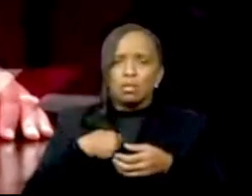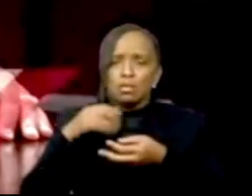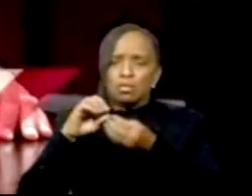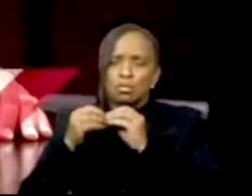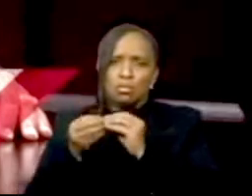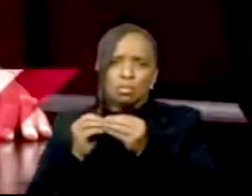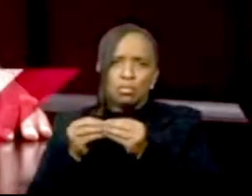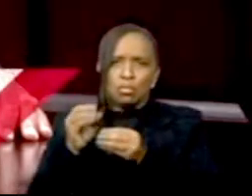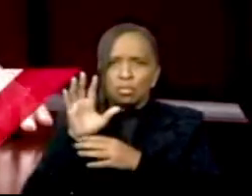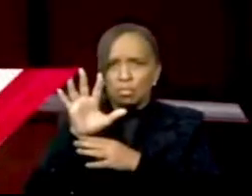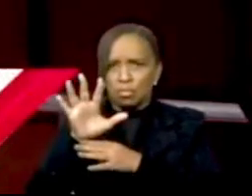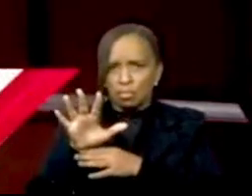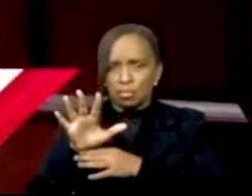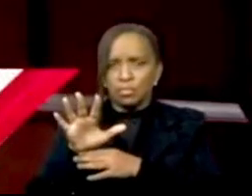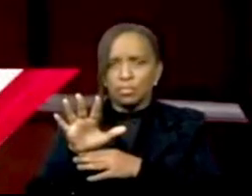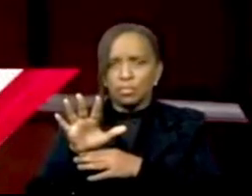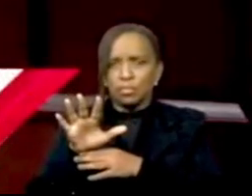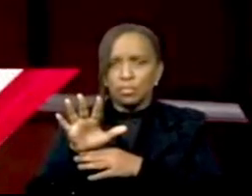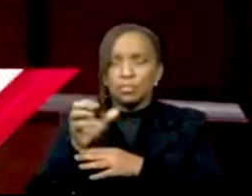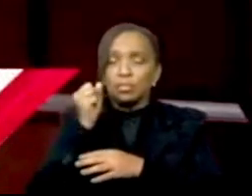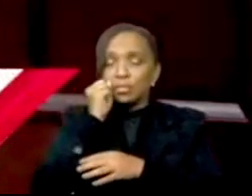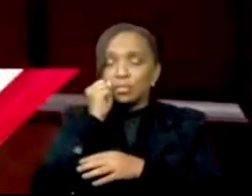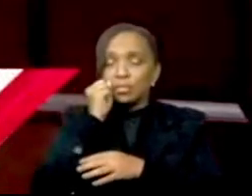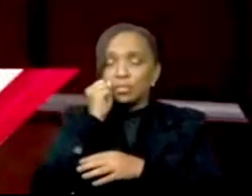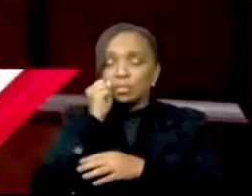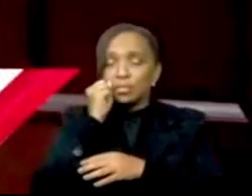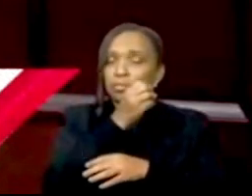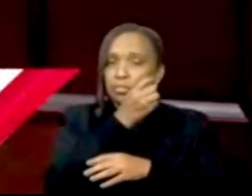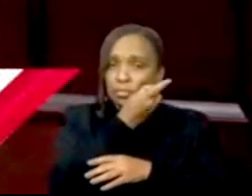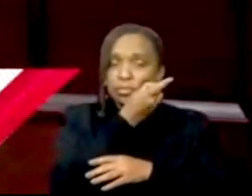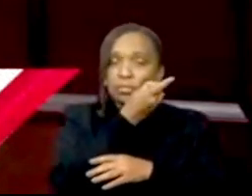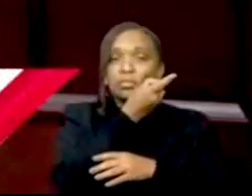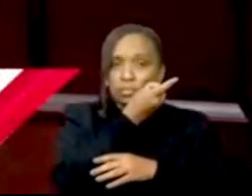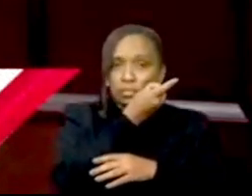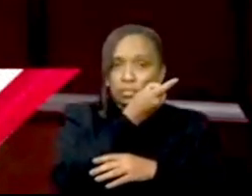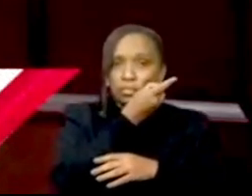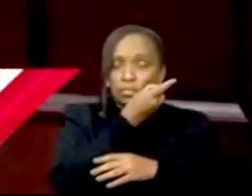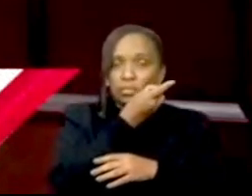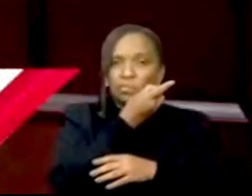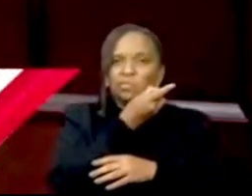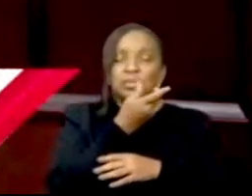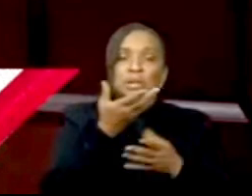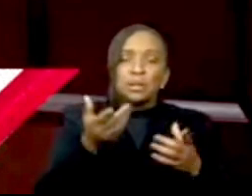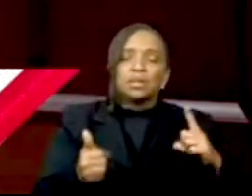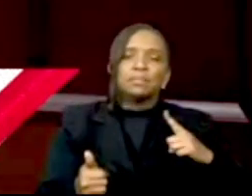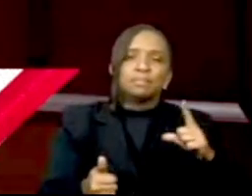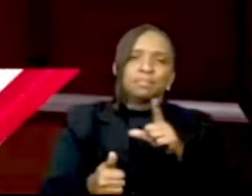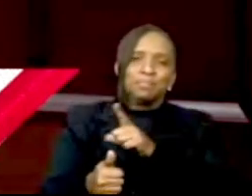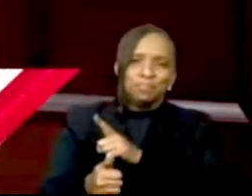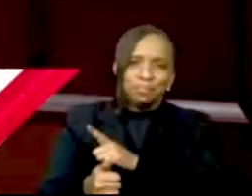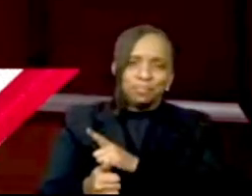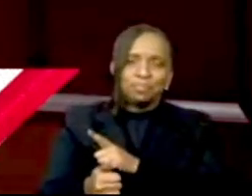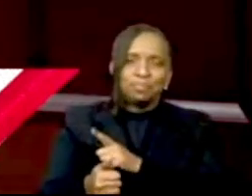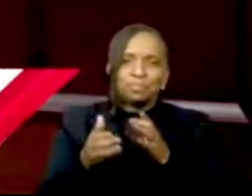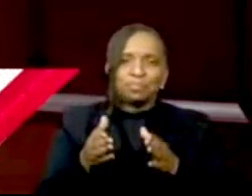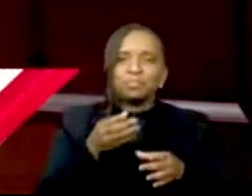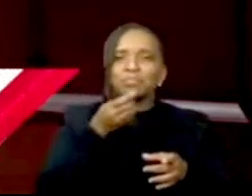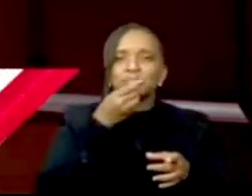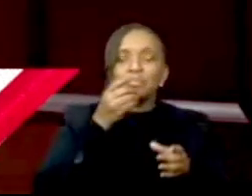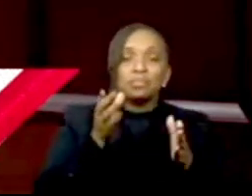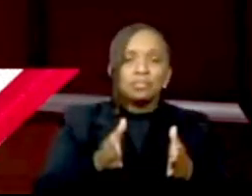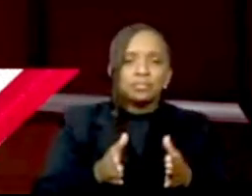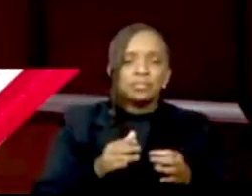y asambleísta del pueblo dominicano. El tema que nos ocupa hoy es justamente lo que hicimos en el día de